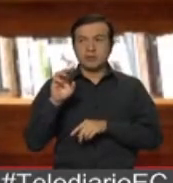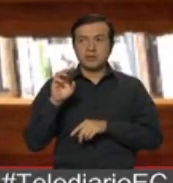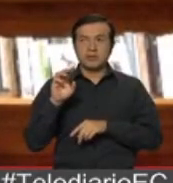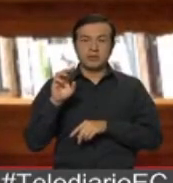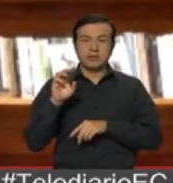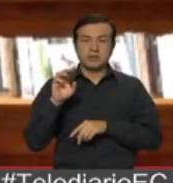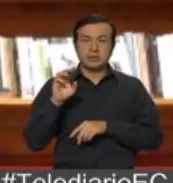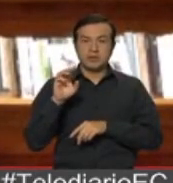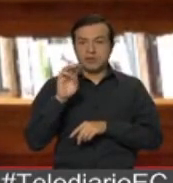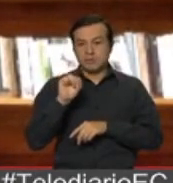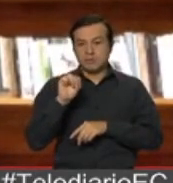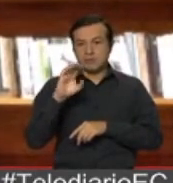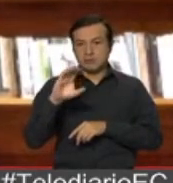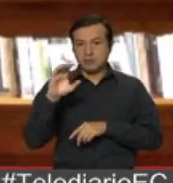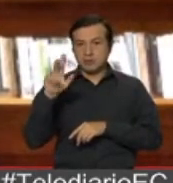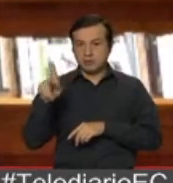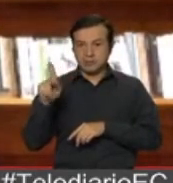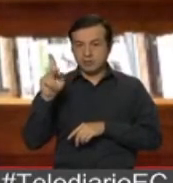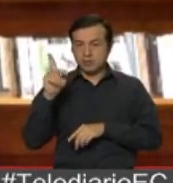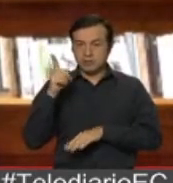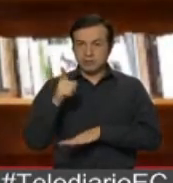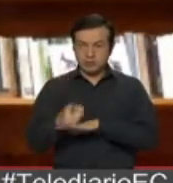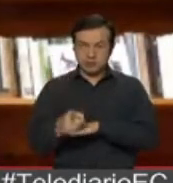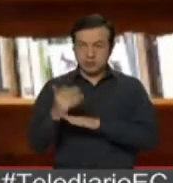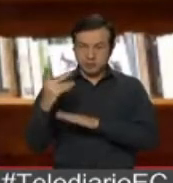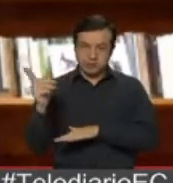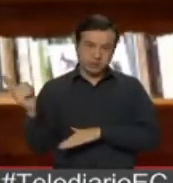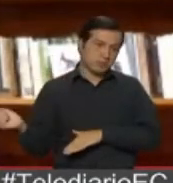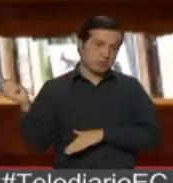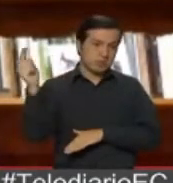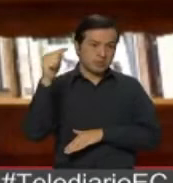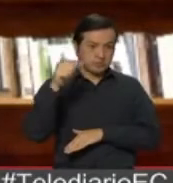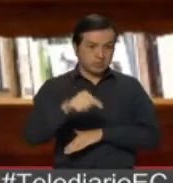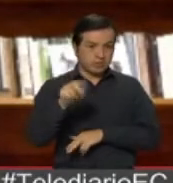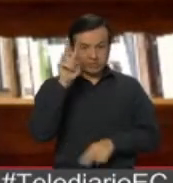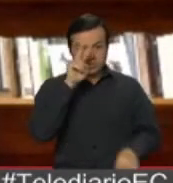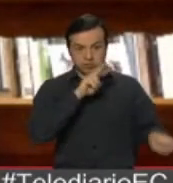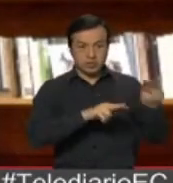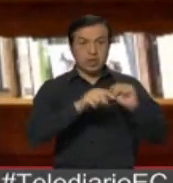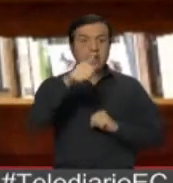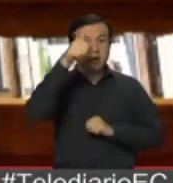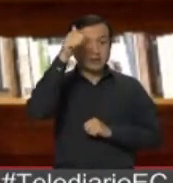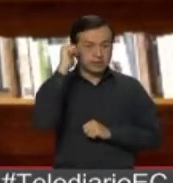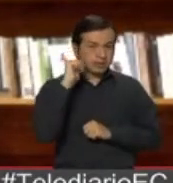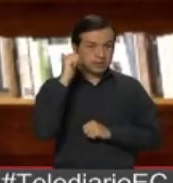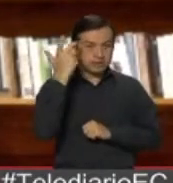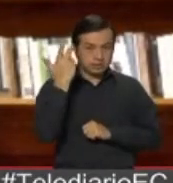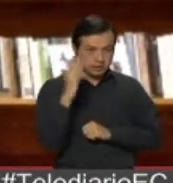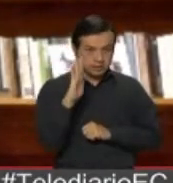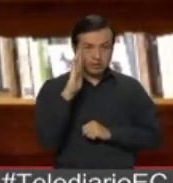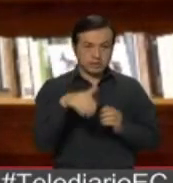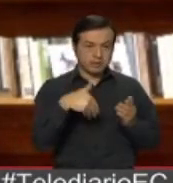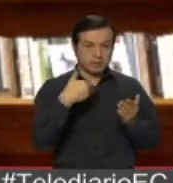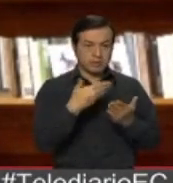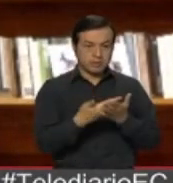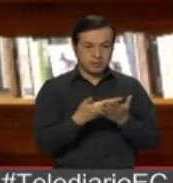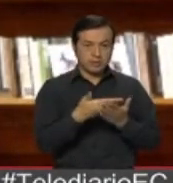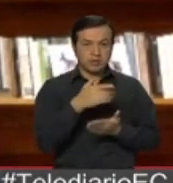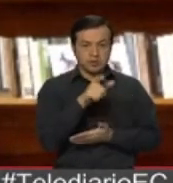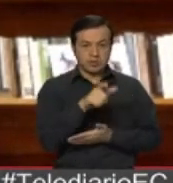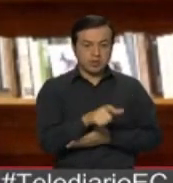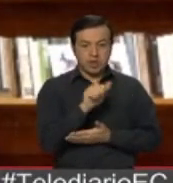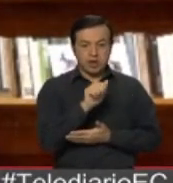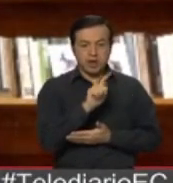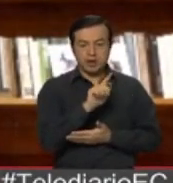con los protocolos correspondientes. En este momento, justamente el día de ayer, con Justino Piguaje,